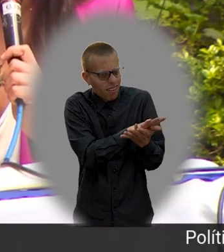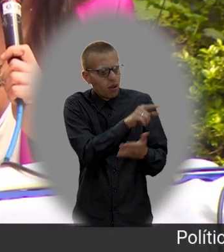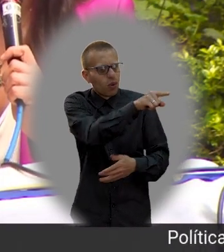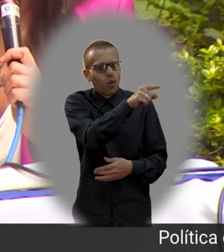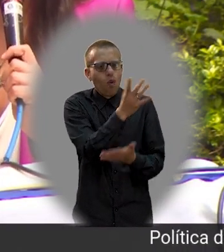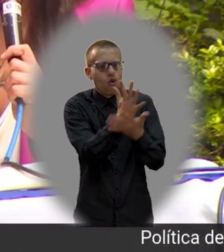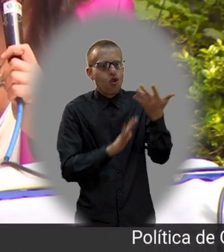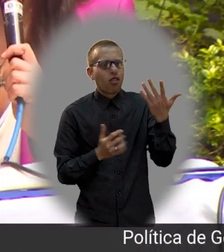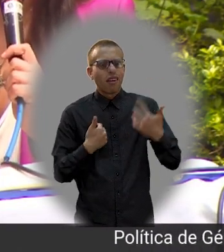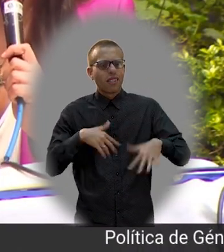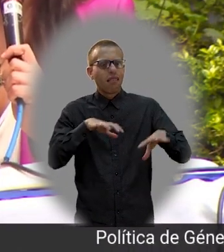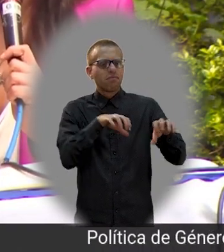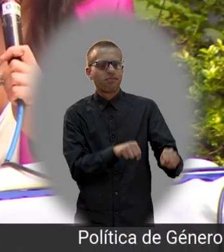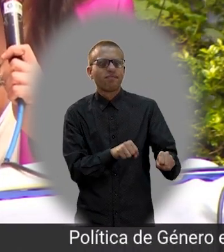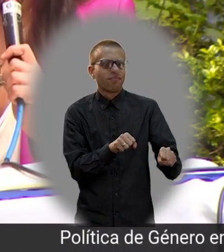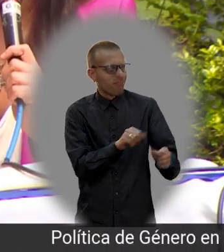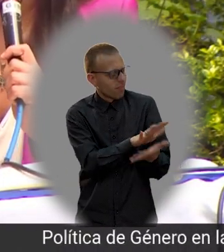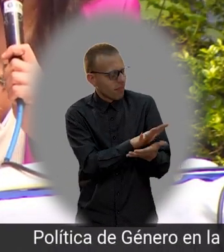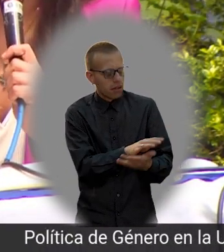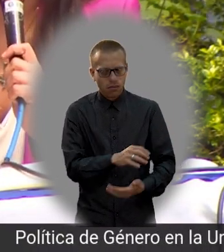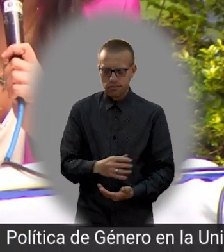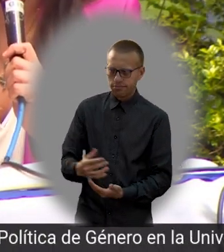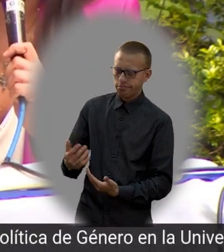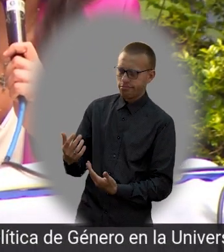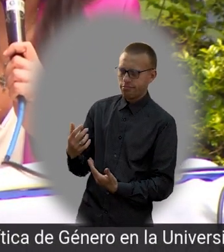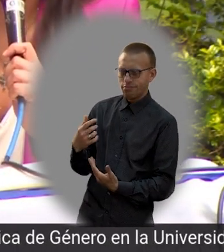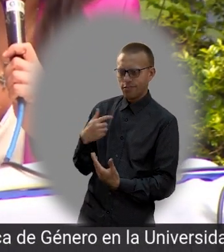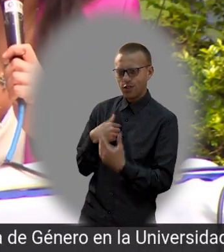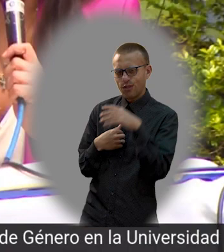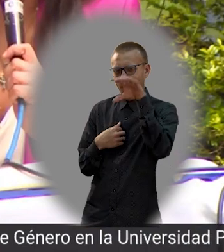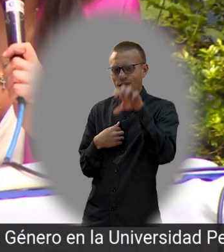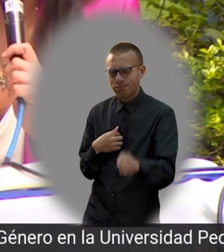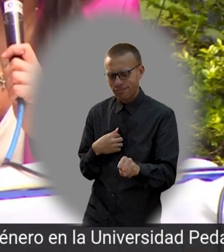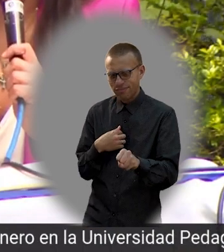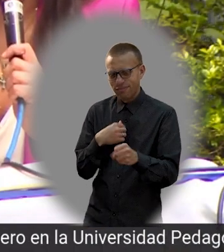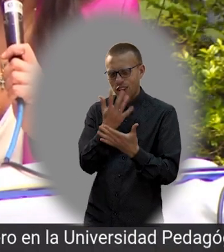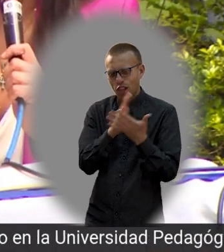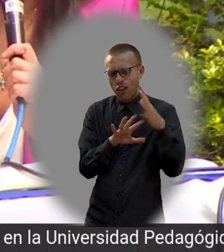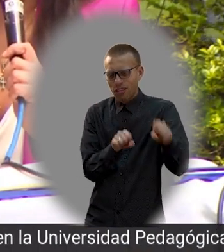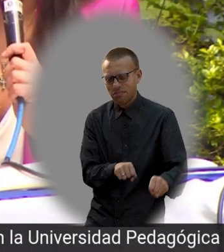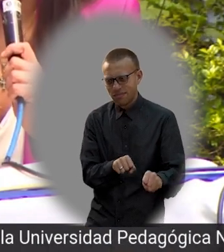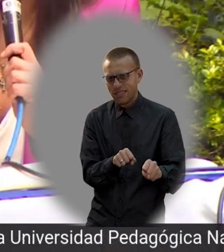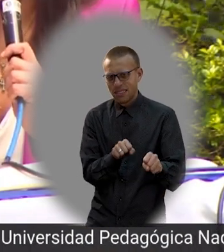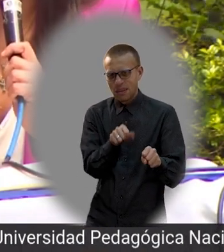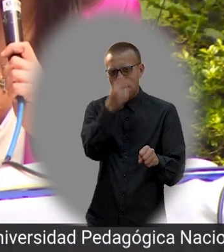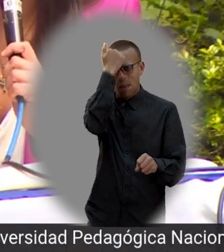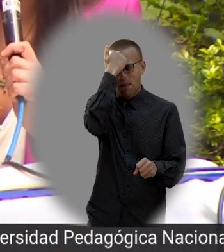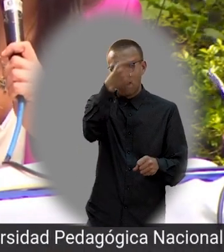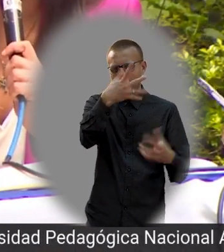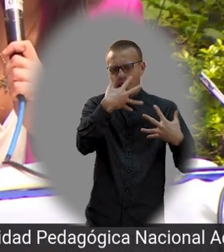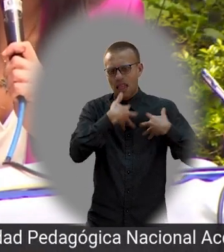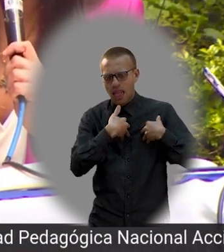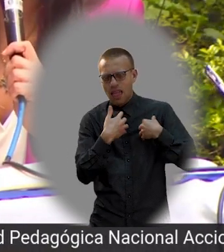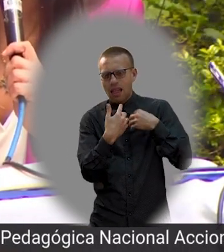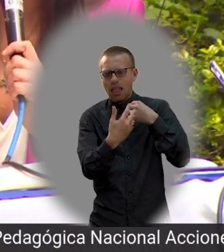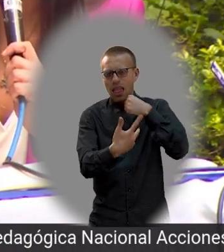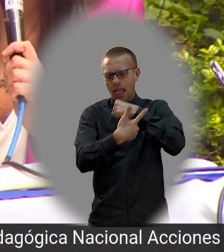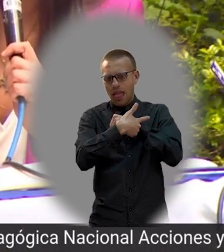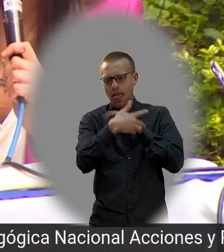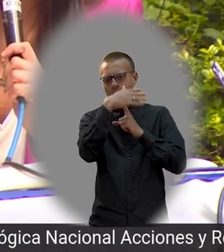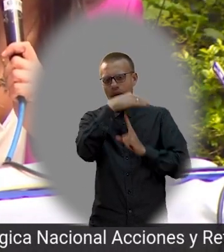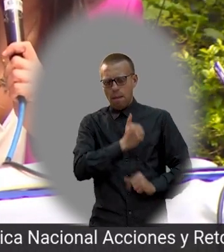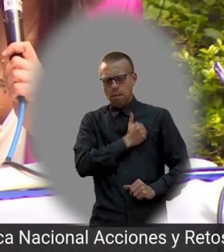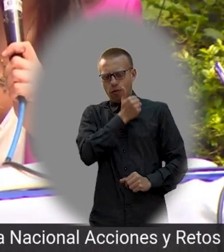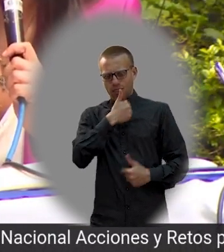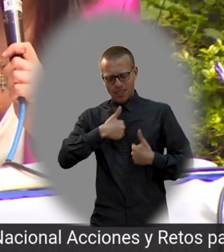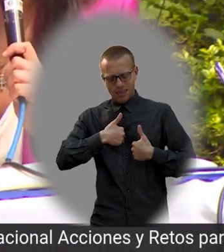como estudiante de una universidad pública, pero también con la experiencia de las otras investigadoras de mi grupo. Cuando nosotros estuvimos discutiendo esa frase que en